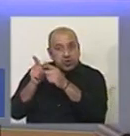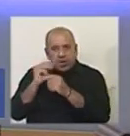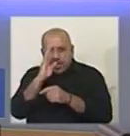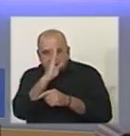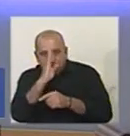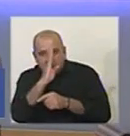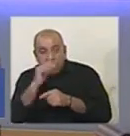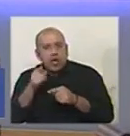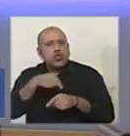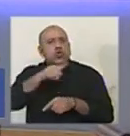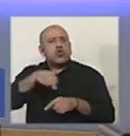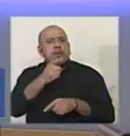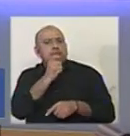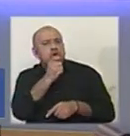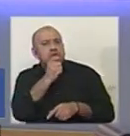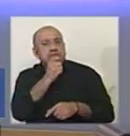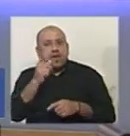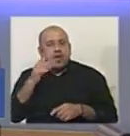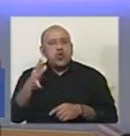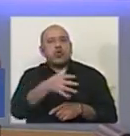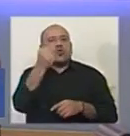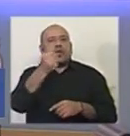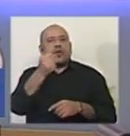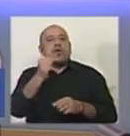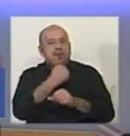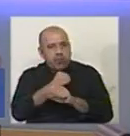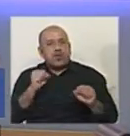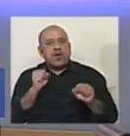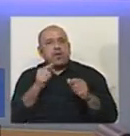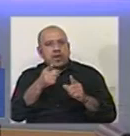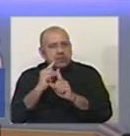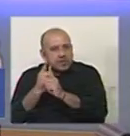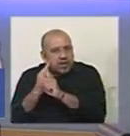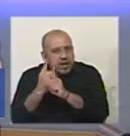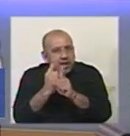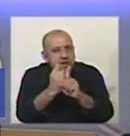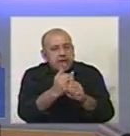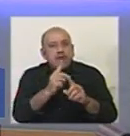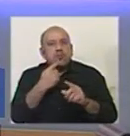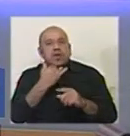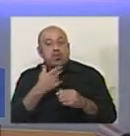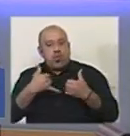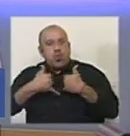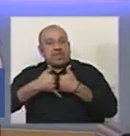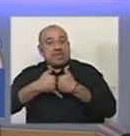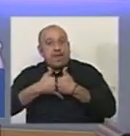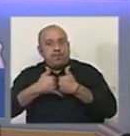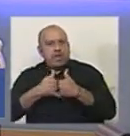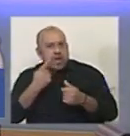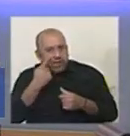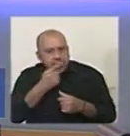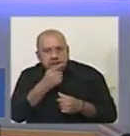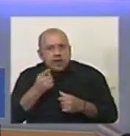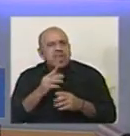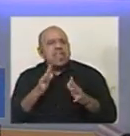solicitan, que lo compran, y que gracias a ese espionaje es que pudieron seguir las cuentas de WhatsApp, por ejemplo, las redes sociales donde se movía